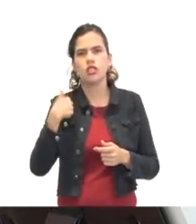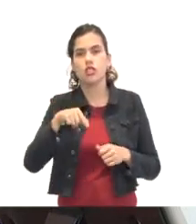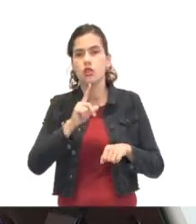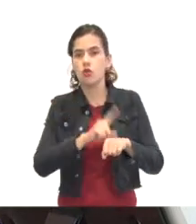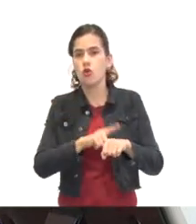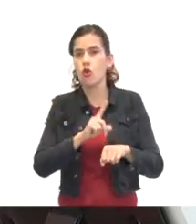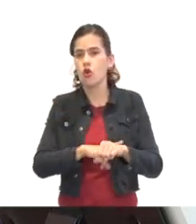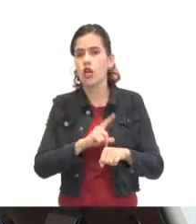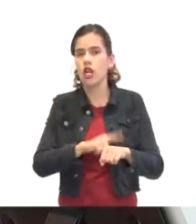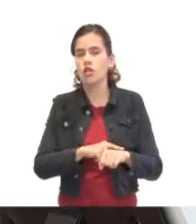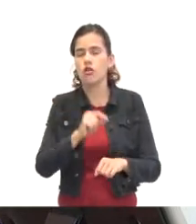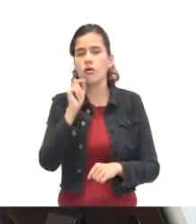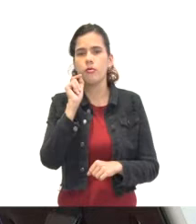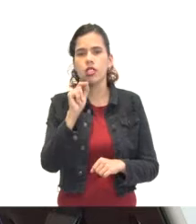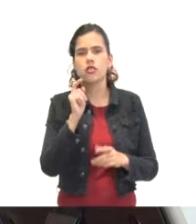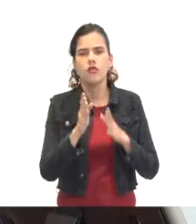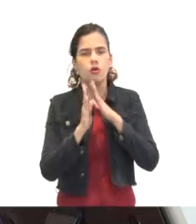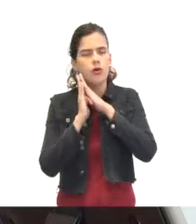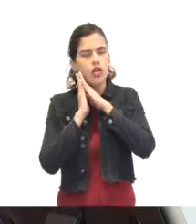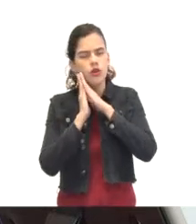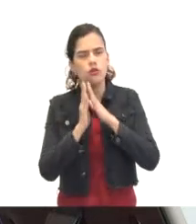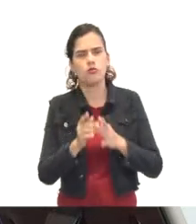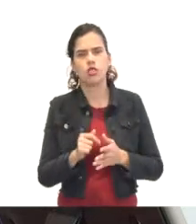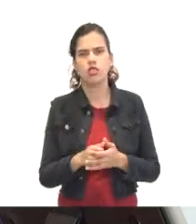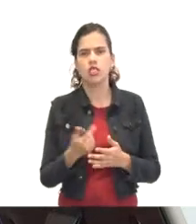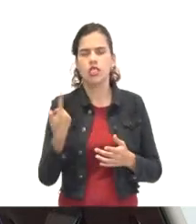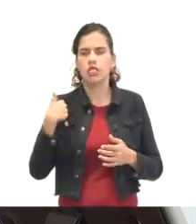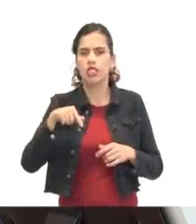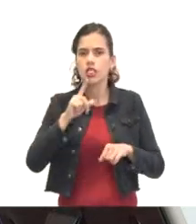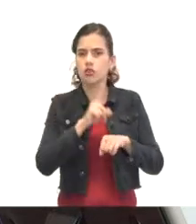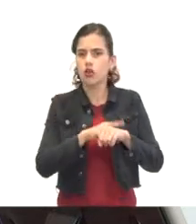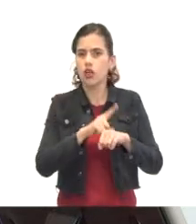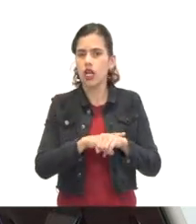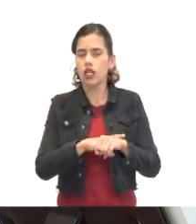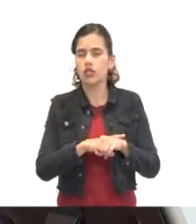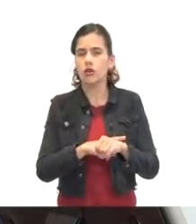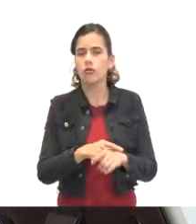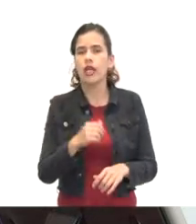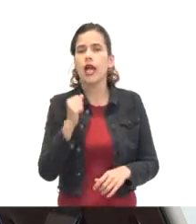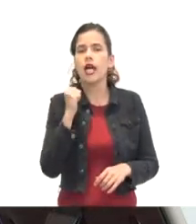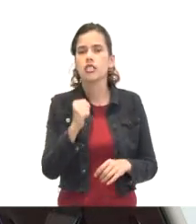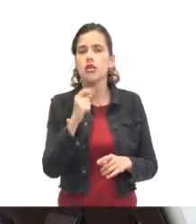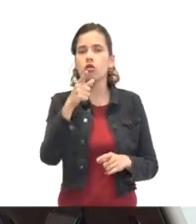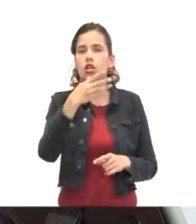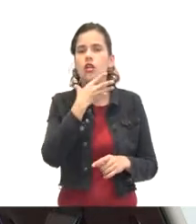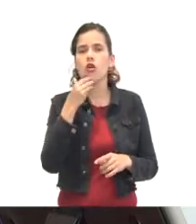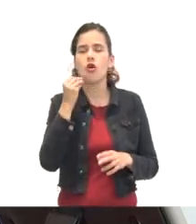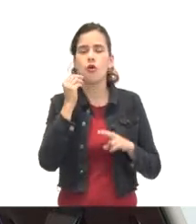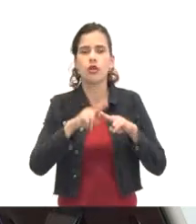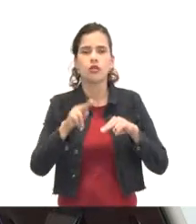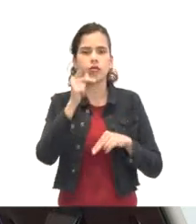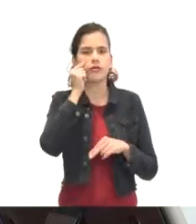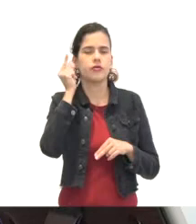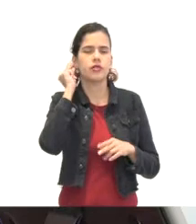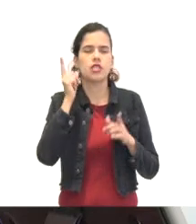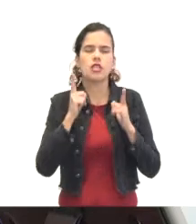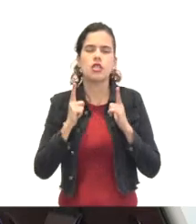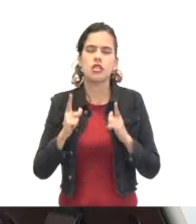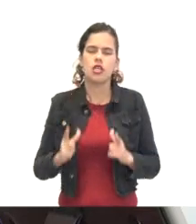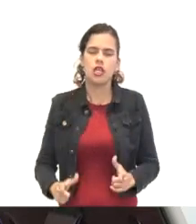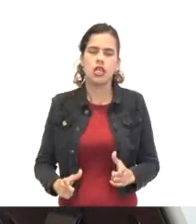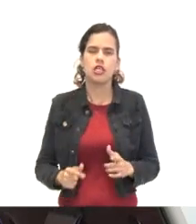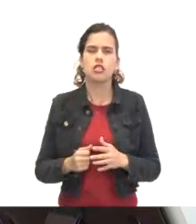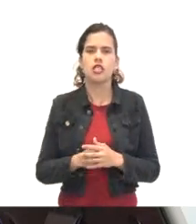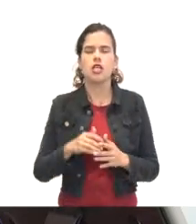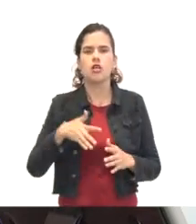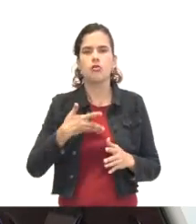un horario específico para acostarnos a dormir y cumplir ese horario a fin de garantizar que los jóvenes y los niños y niñas descansen lo suficiente